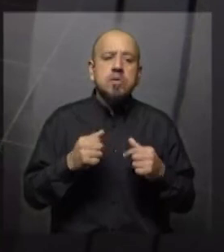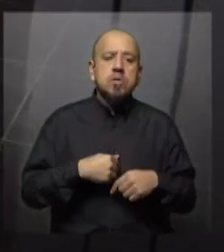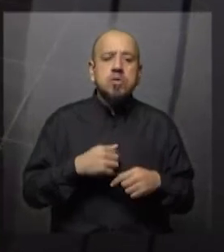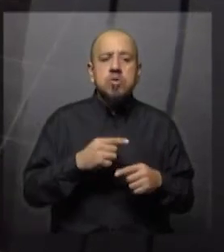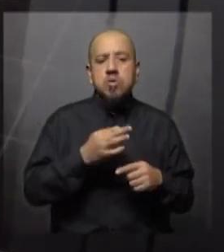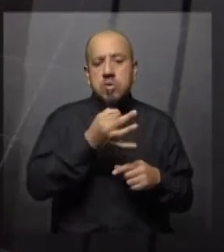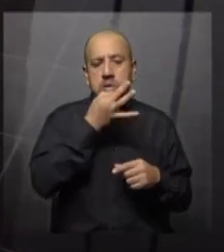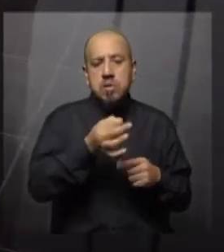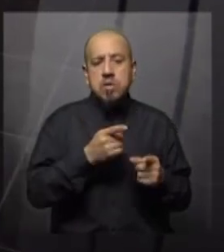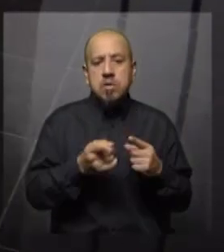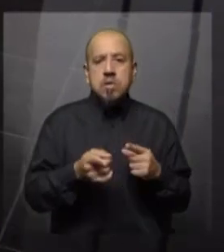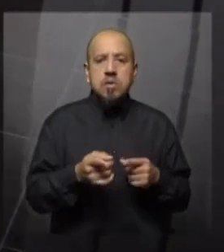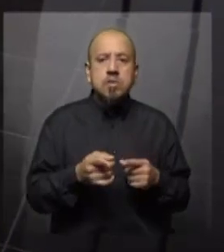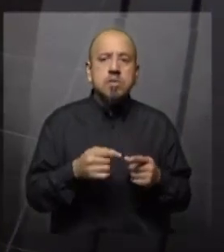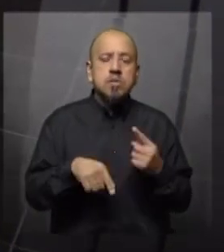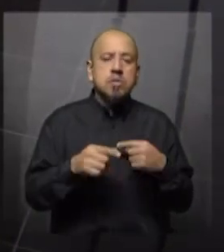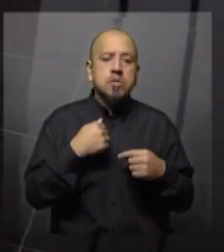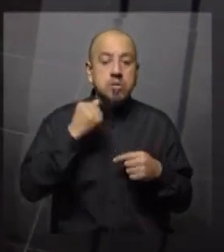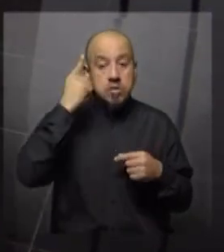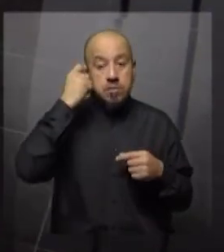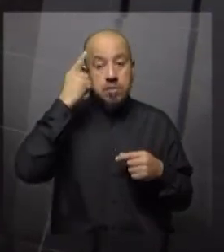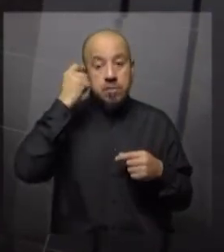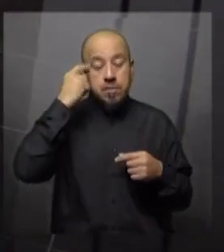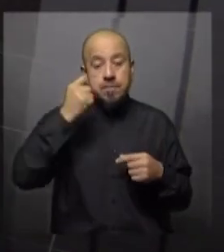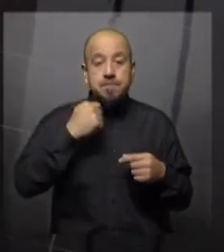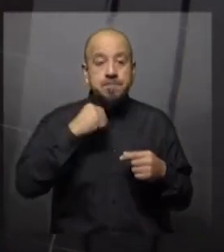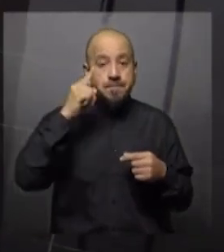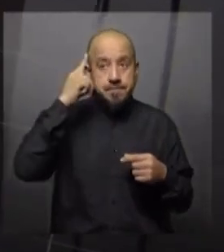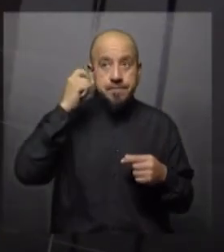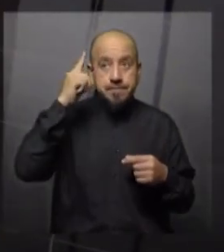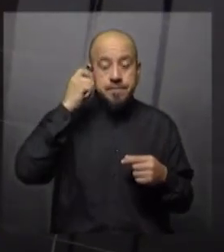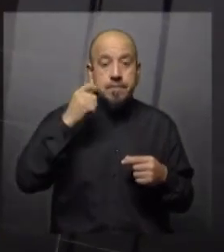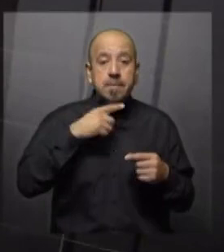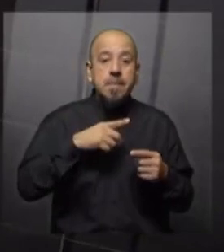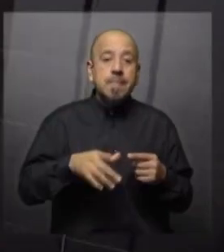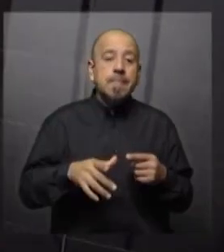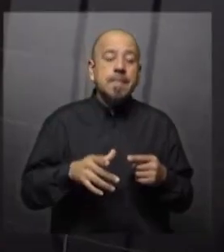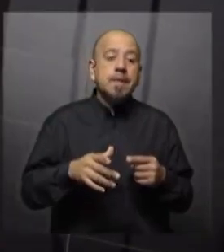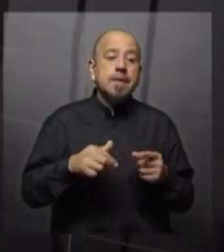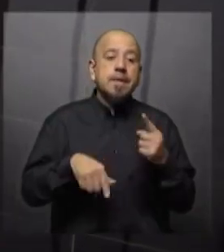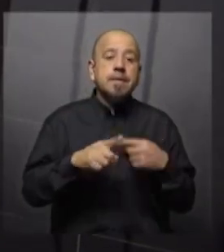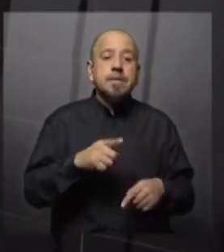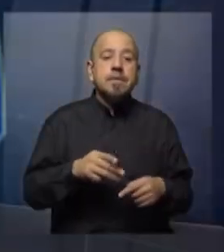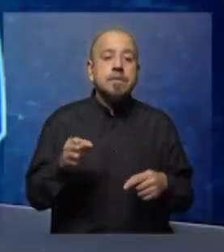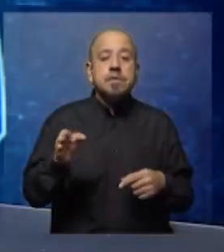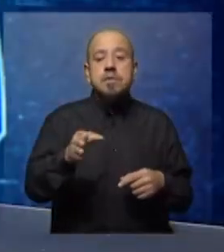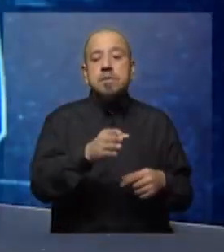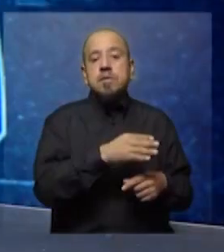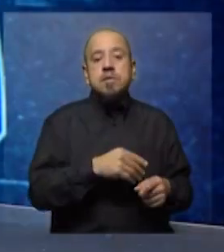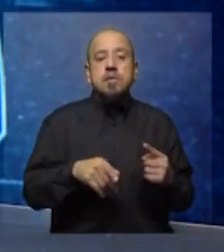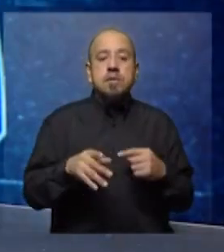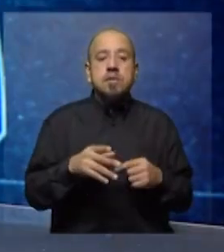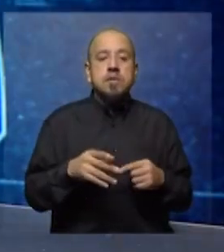lo que les puedo comentar es a partir de mi experiencia de estar transitando permanentemente en esas aguas turbulentas